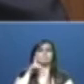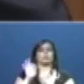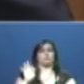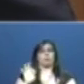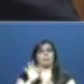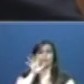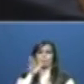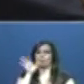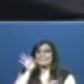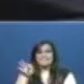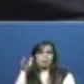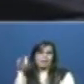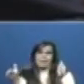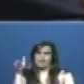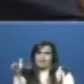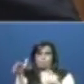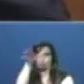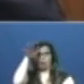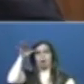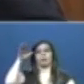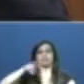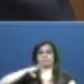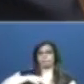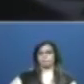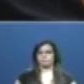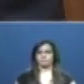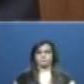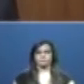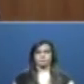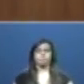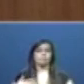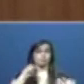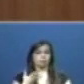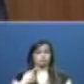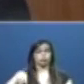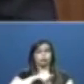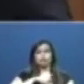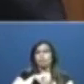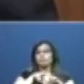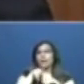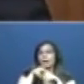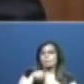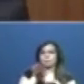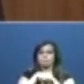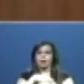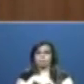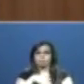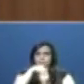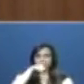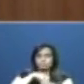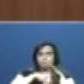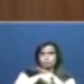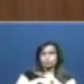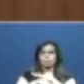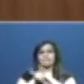que concurre en estos meses del año Pues bien nuestras herramientas fundamentales para contribuir a la recuperación del crecimiento y a